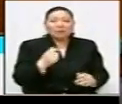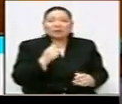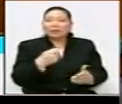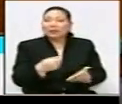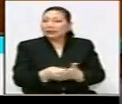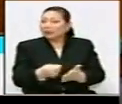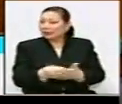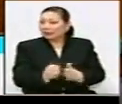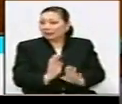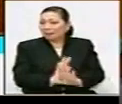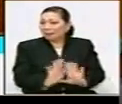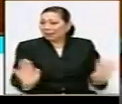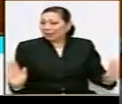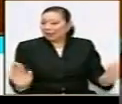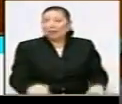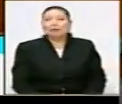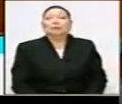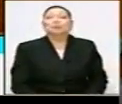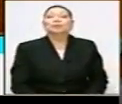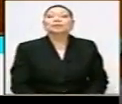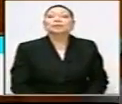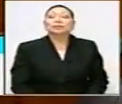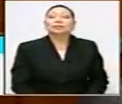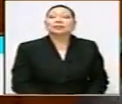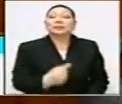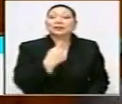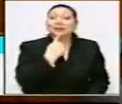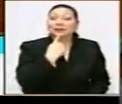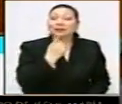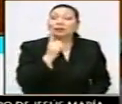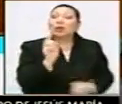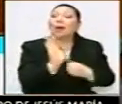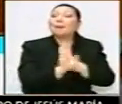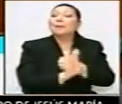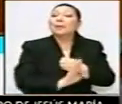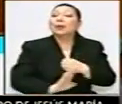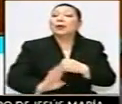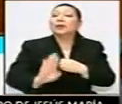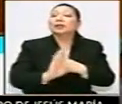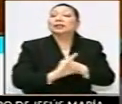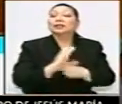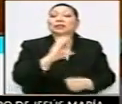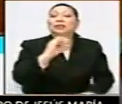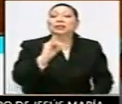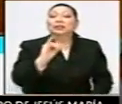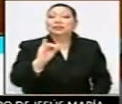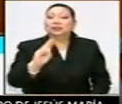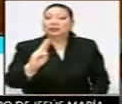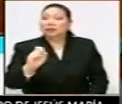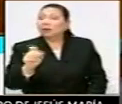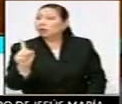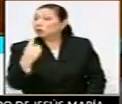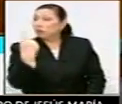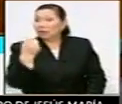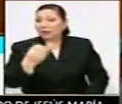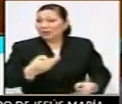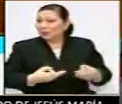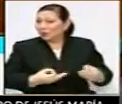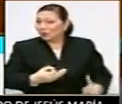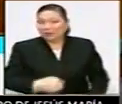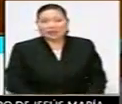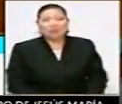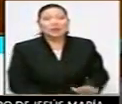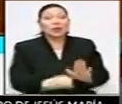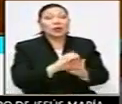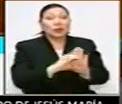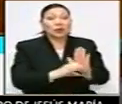deudas. Inclusive, dice, de una protección civil, no solamente penal. La